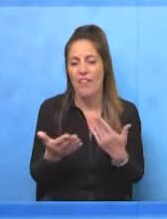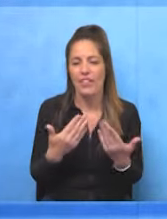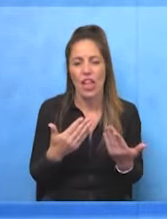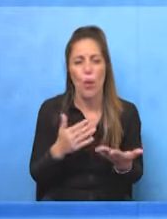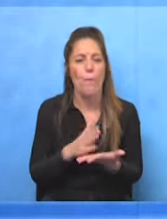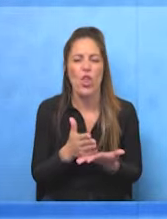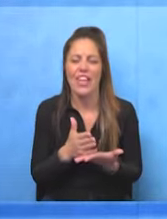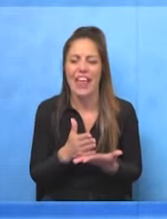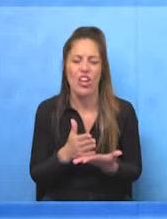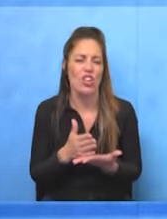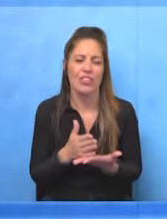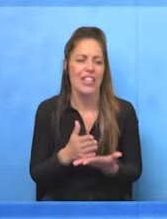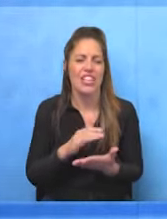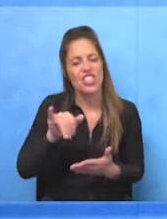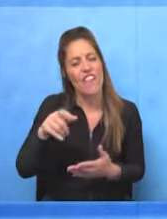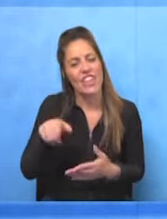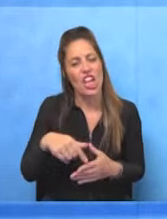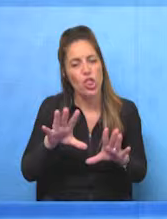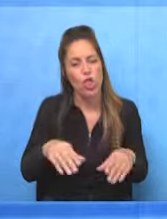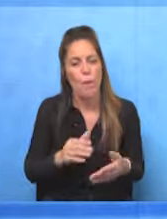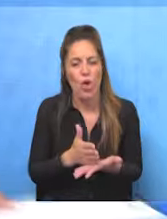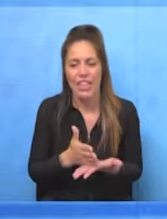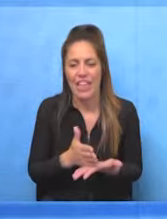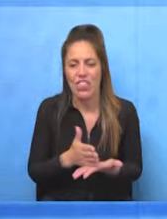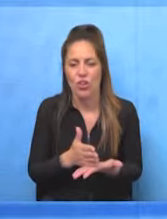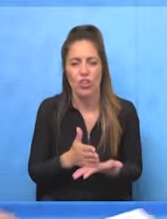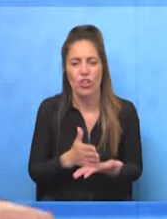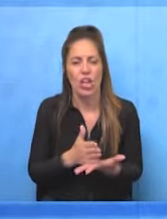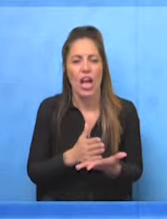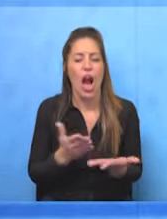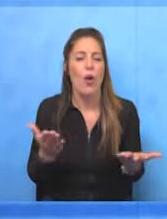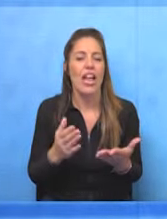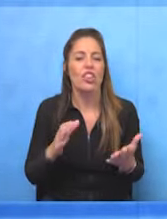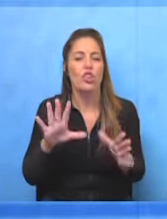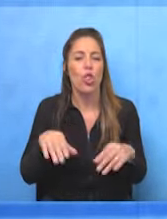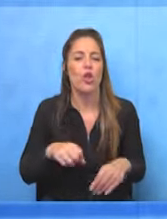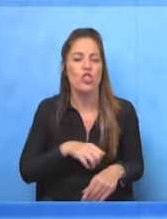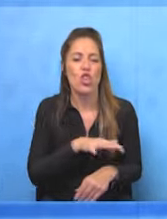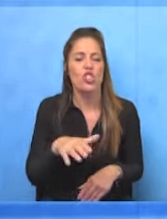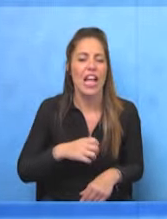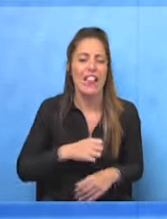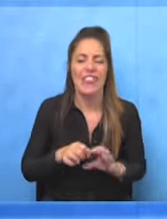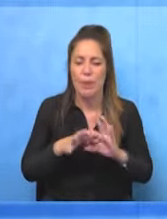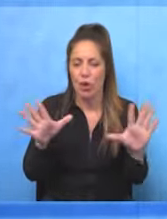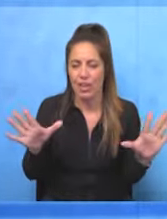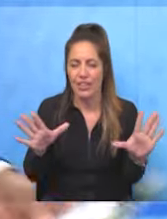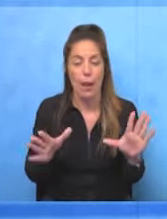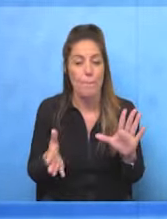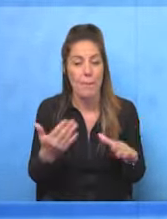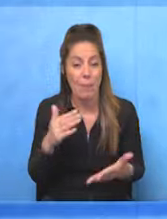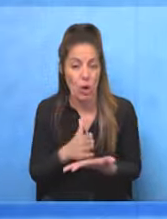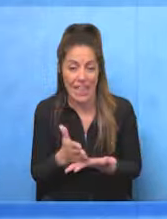moderador ya se te vienen todos moderados si ahora todos se van son todos socialdemócratas más moderado que un